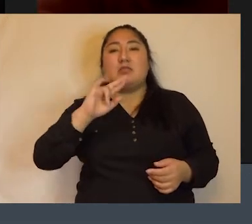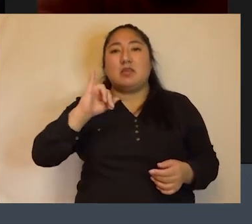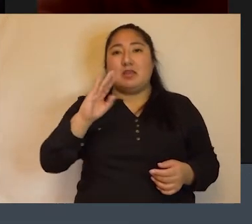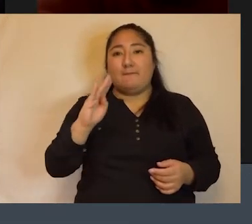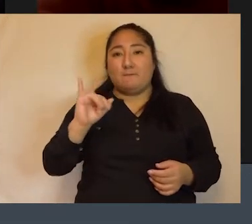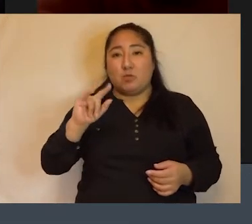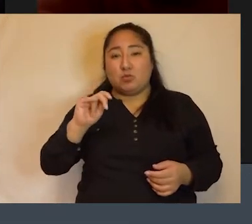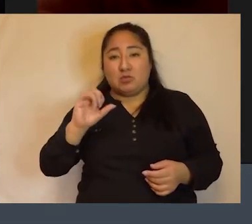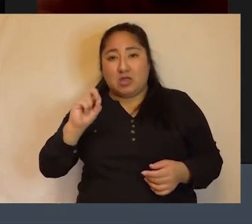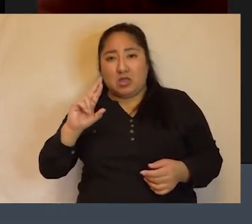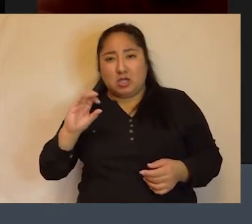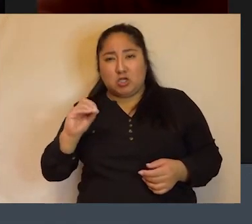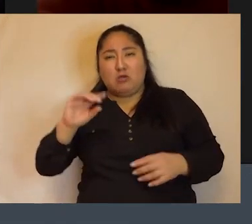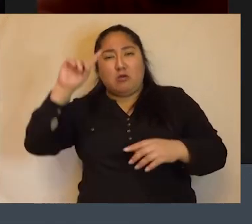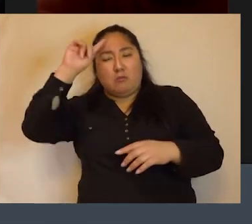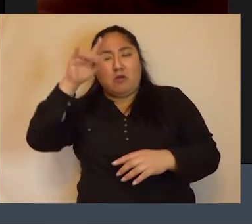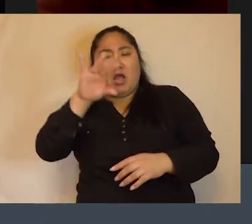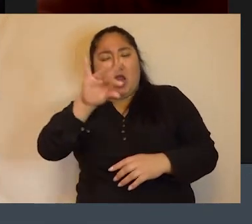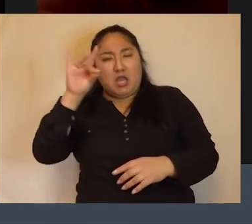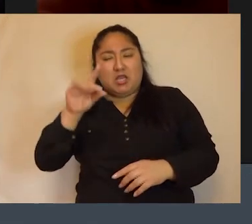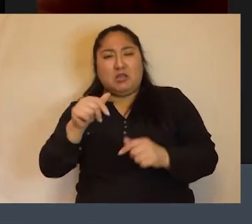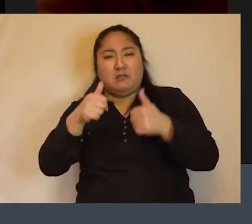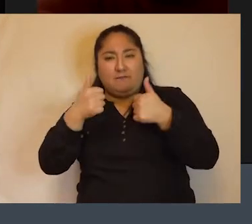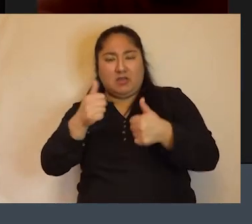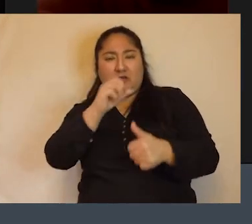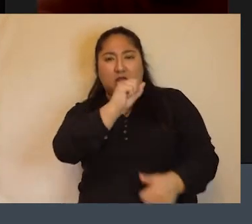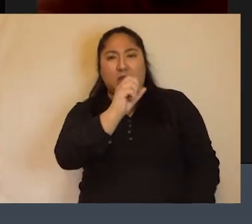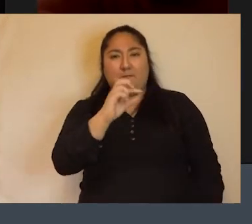al 15% para elegir bien el APB?